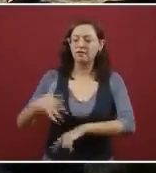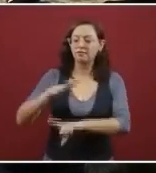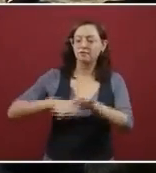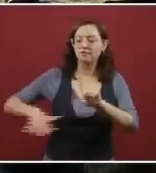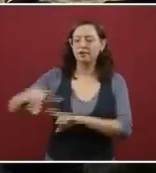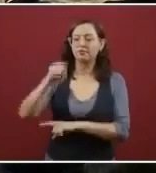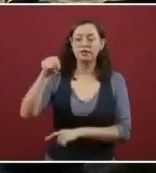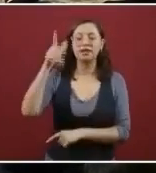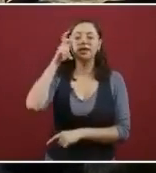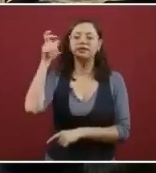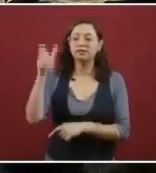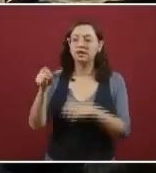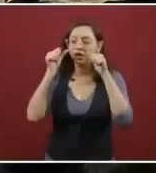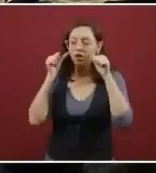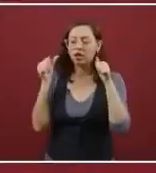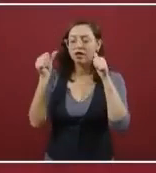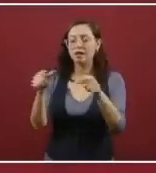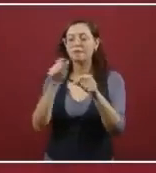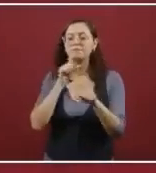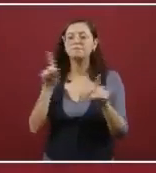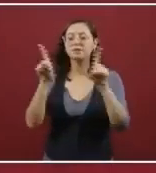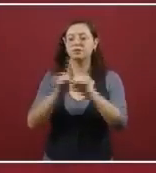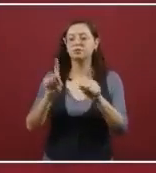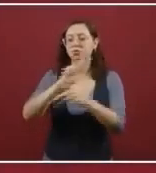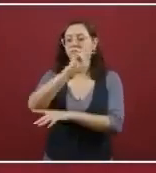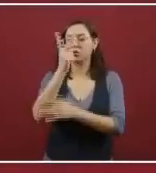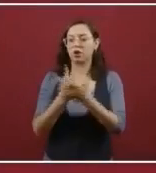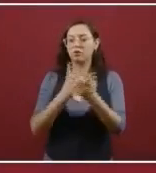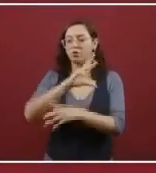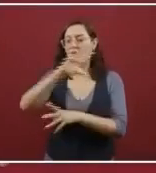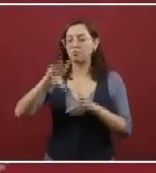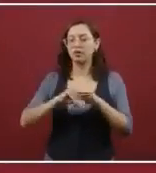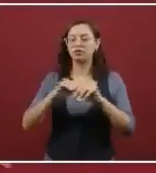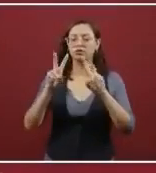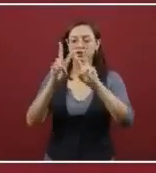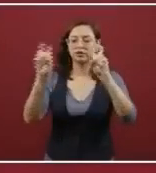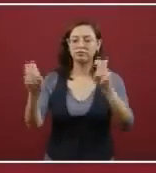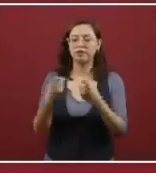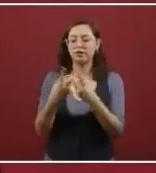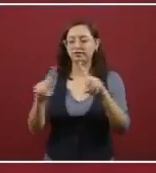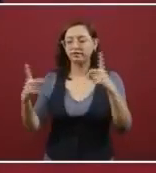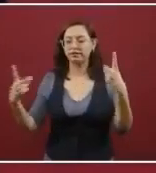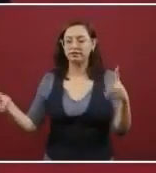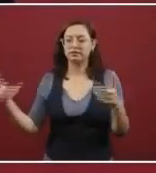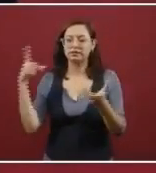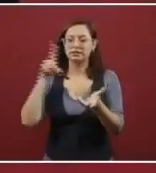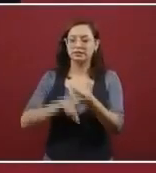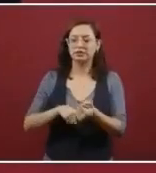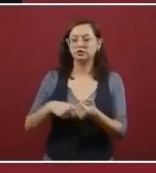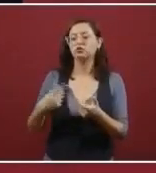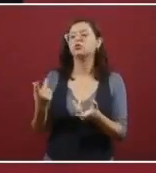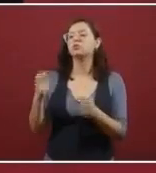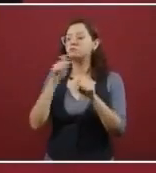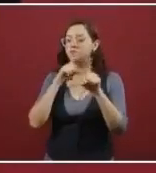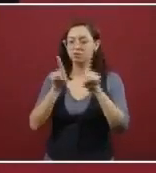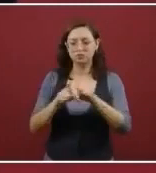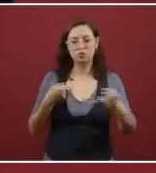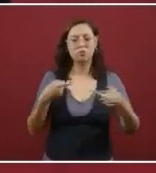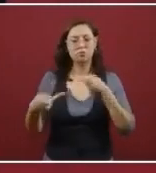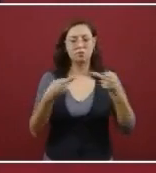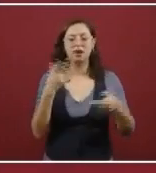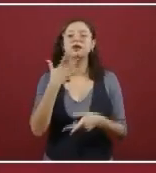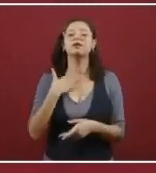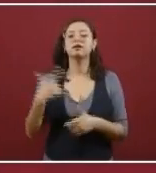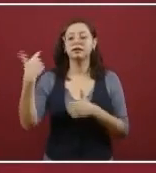Tlahuelilpan, Hidalgo, así como los programas integrales para el desarrollo que se enmarcaron dentro del operativo contra el robo de combustible. Primero